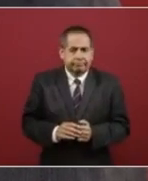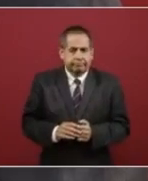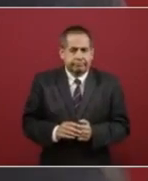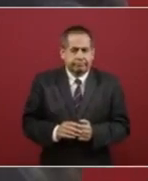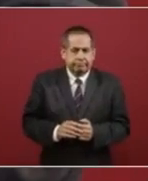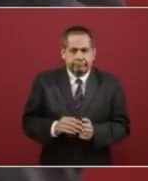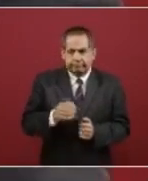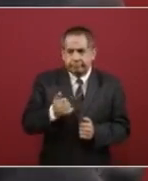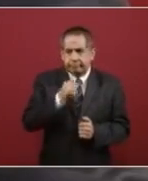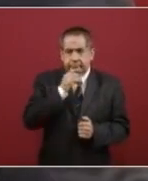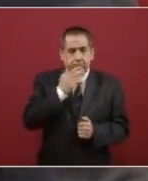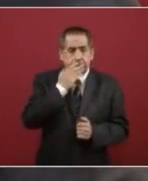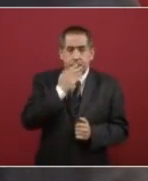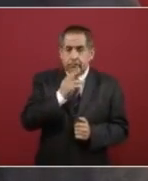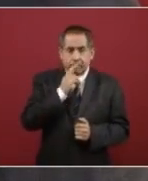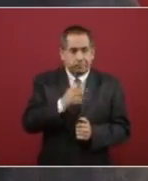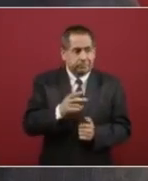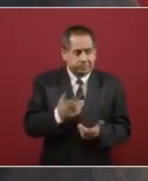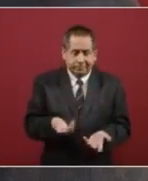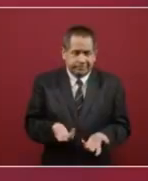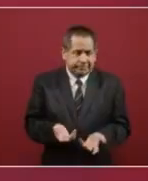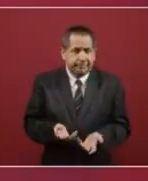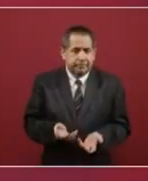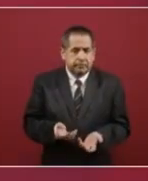y hay resultados,